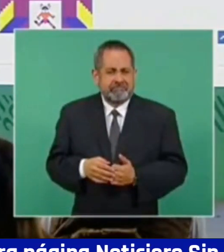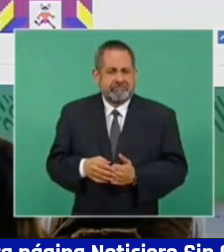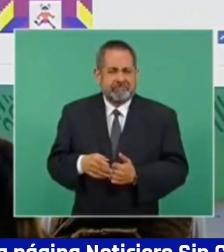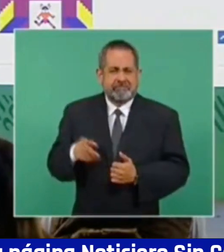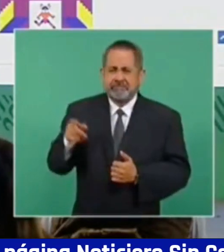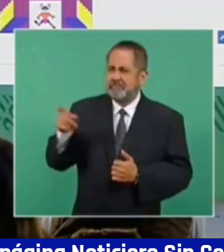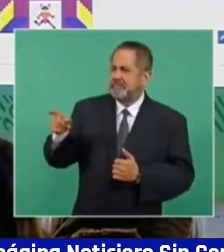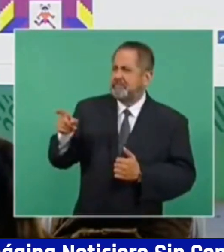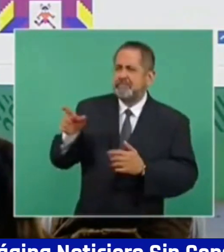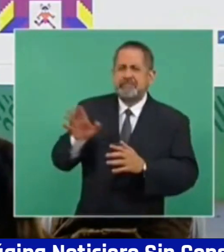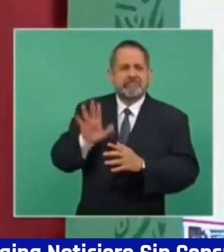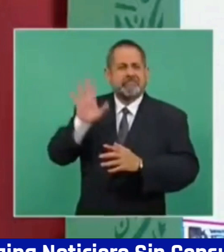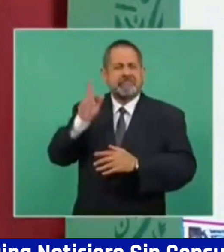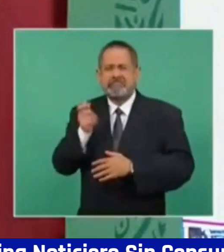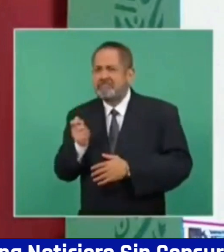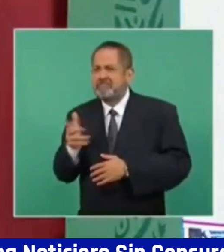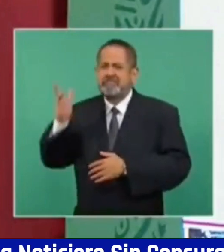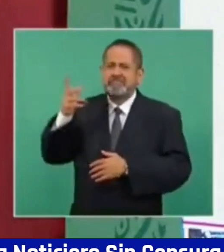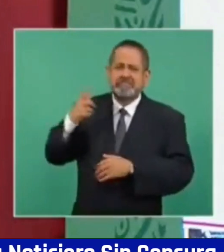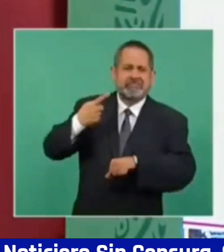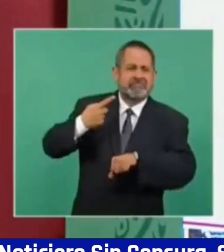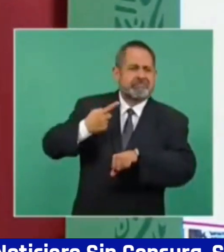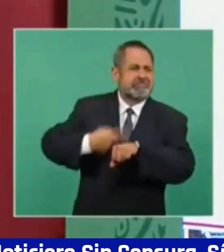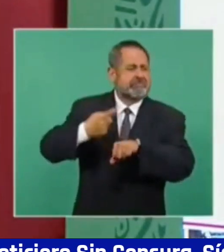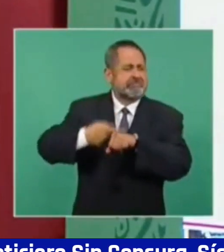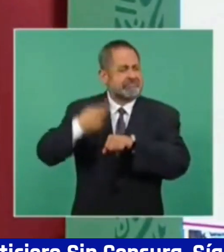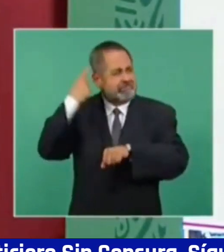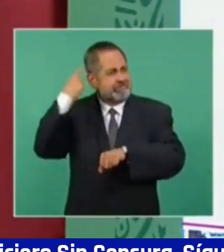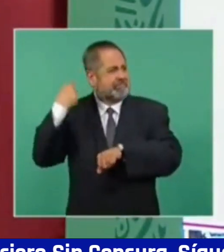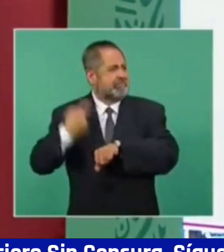paseando como loco en Palacio Nacional,